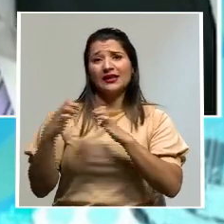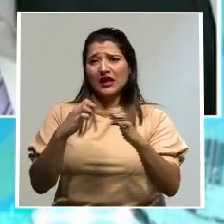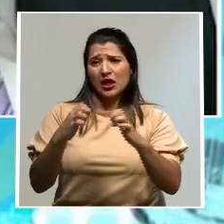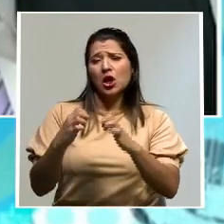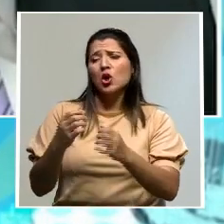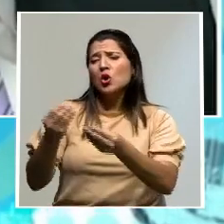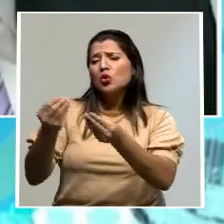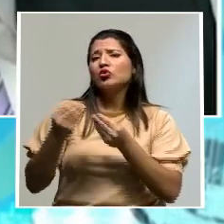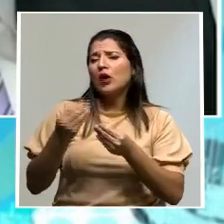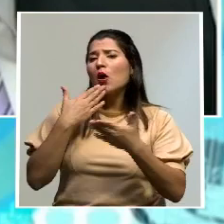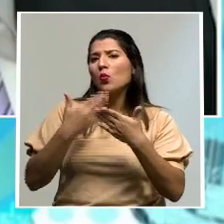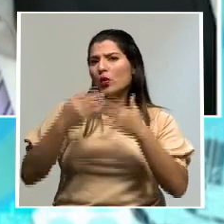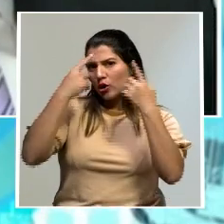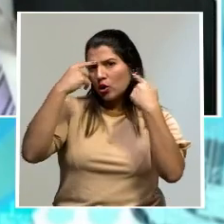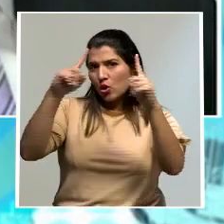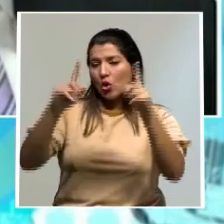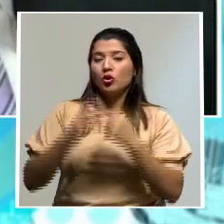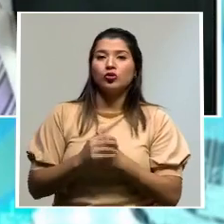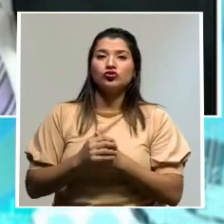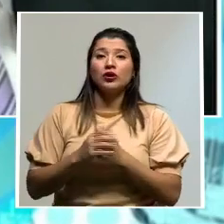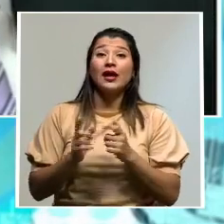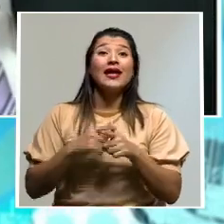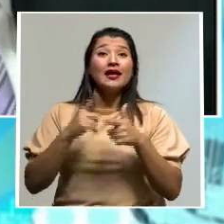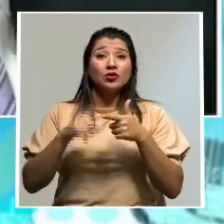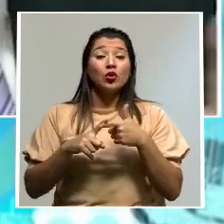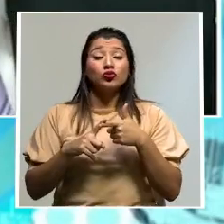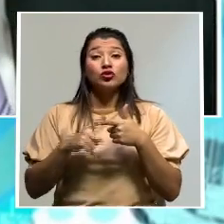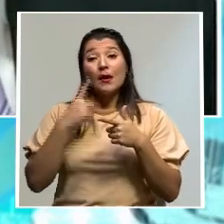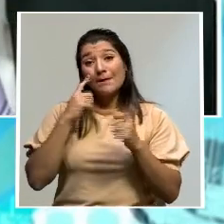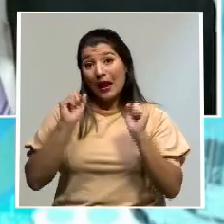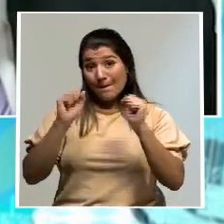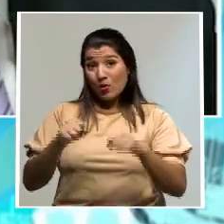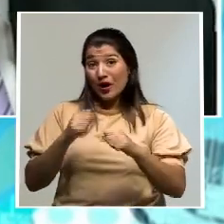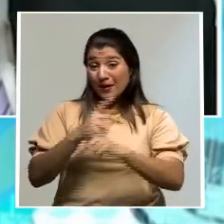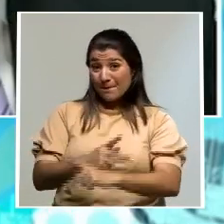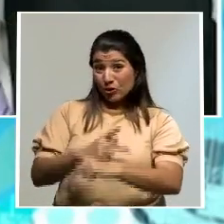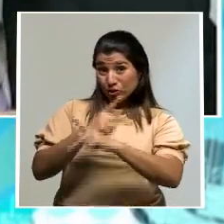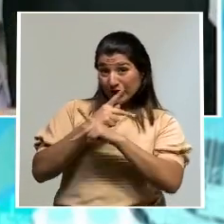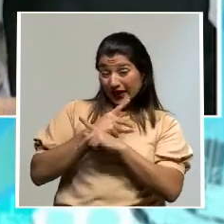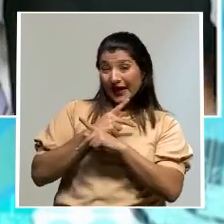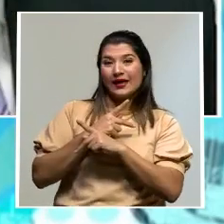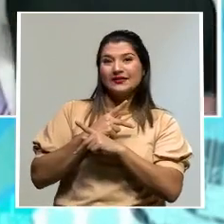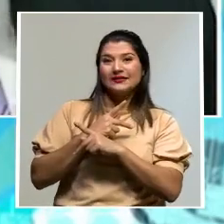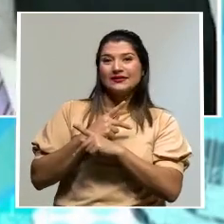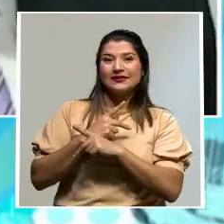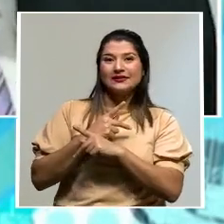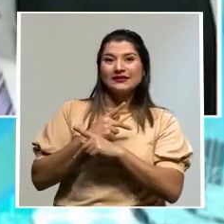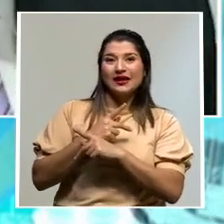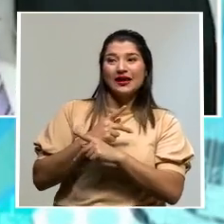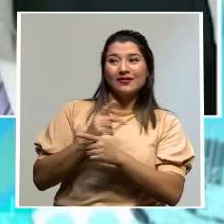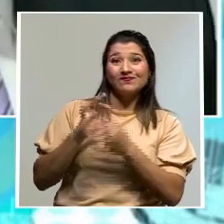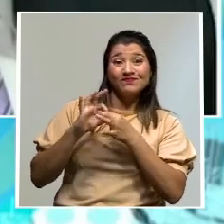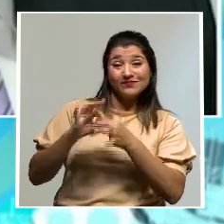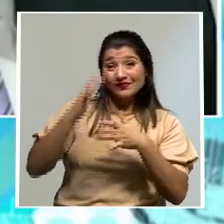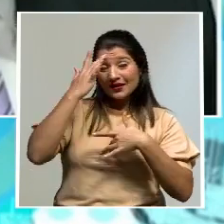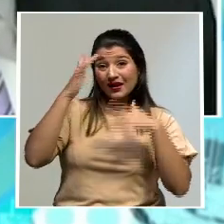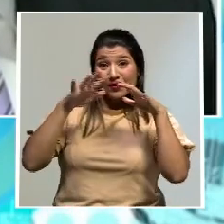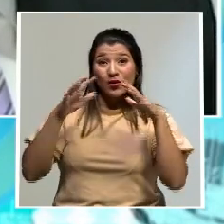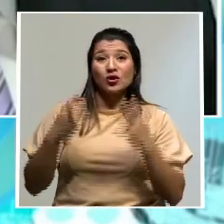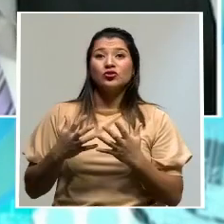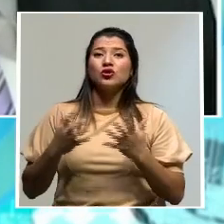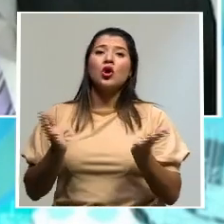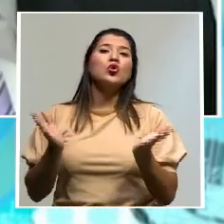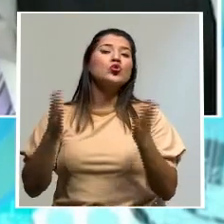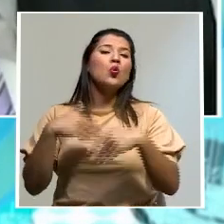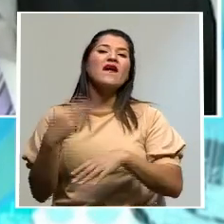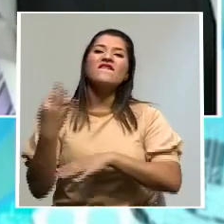buenos réditos ese día. Entonces, para protegerse de la pandemia, para lo que estamos viviendo con la pandemia, no hay una